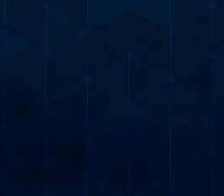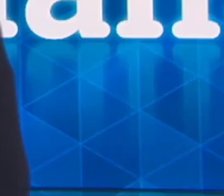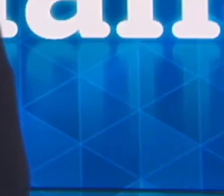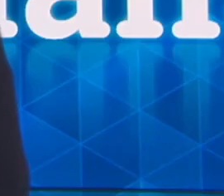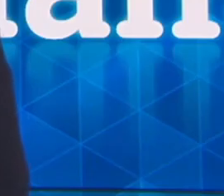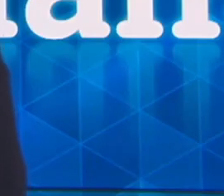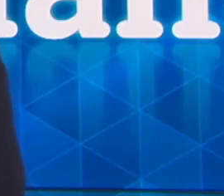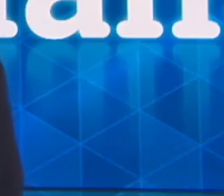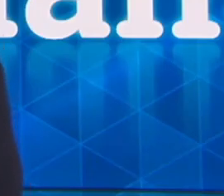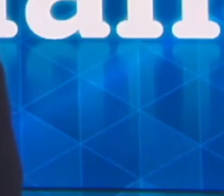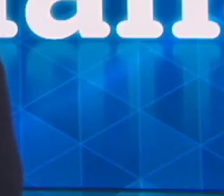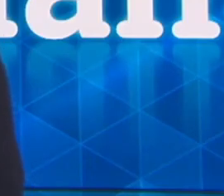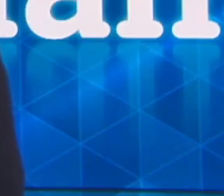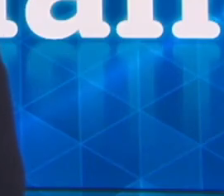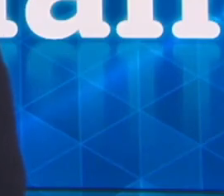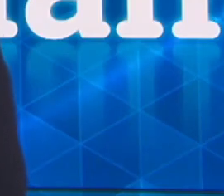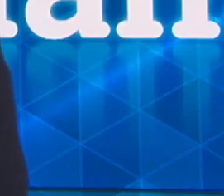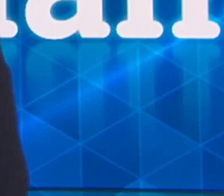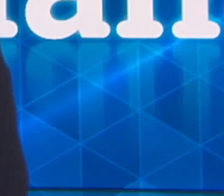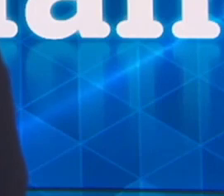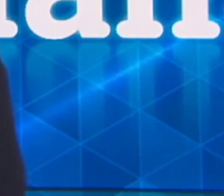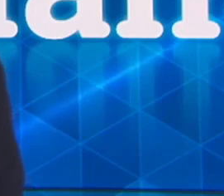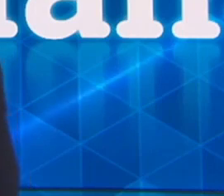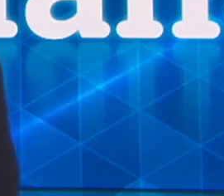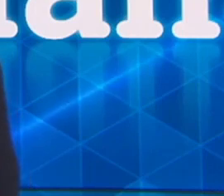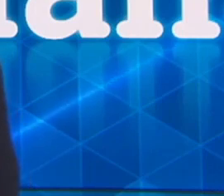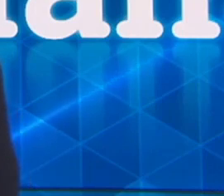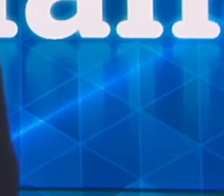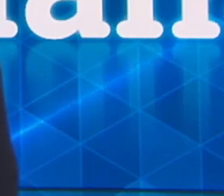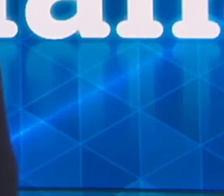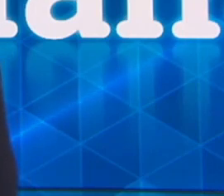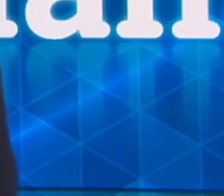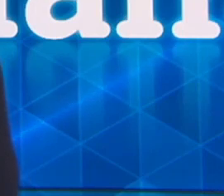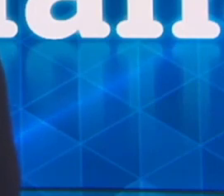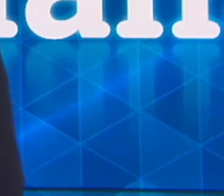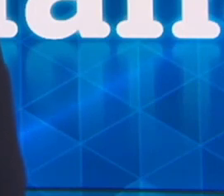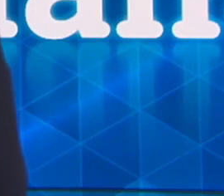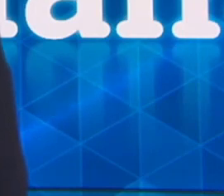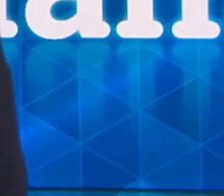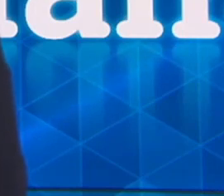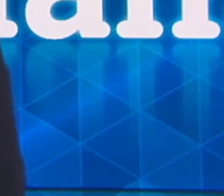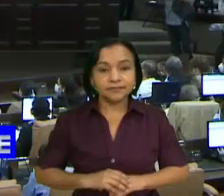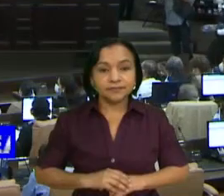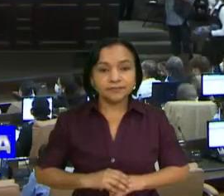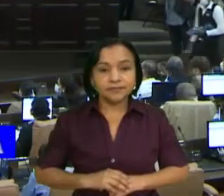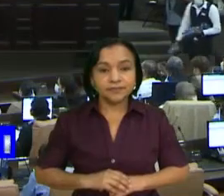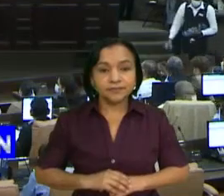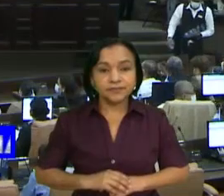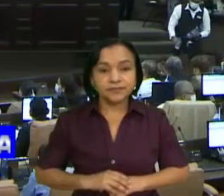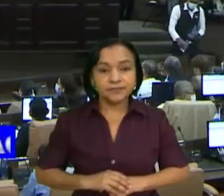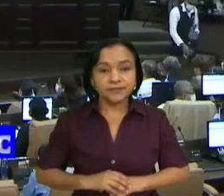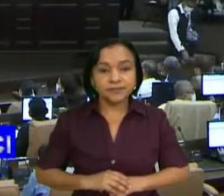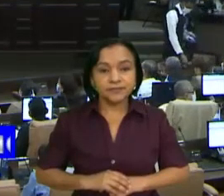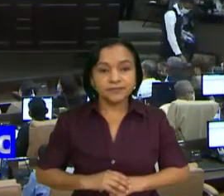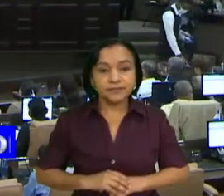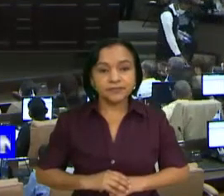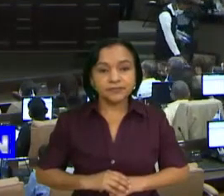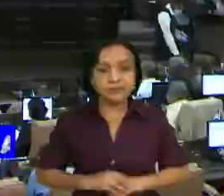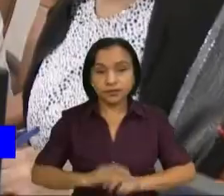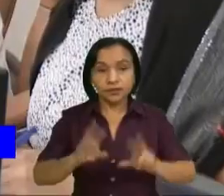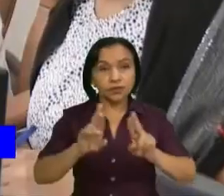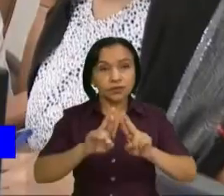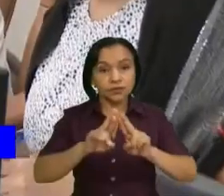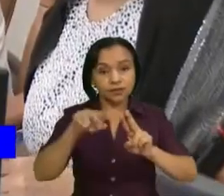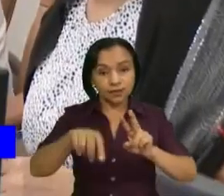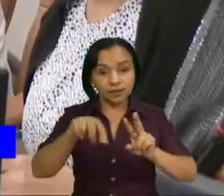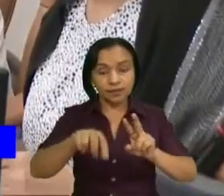esta semana el régimen ortega murillo decretó el cierre del escenario de la competencia electoral la asamblea nacional que obedece